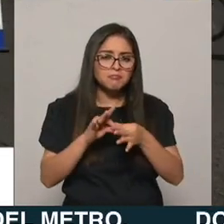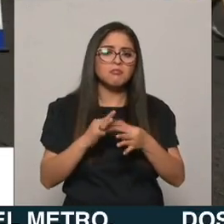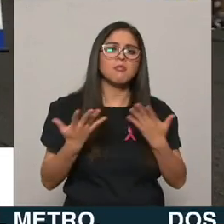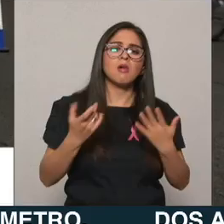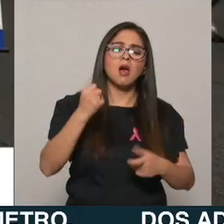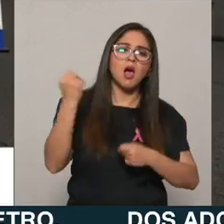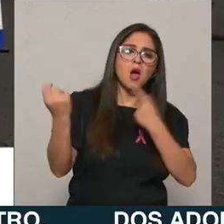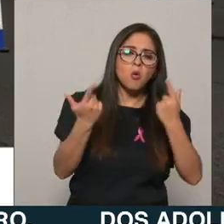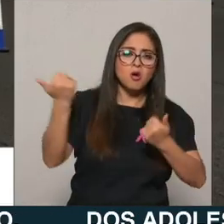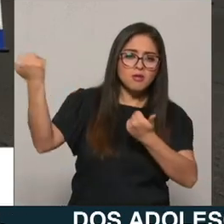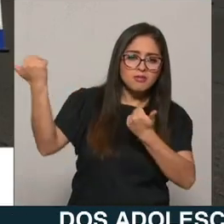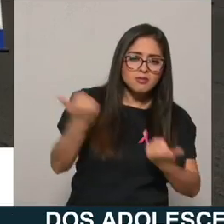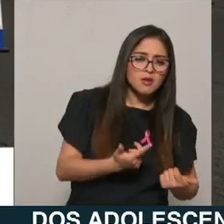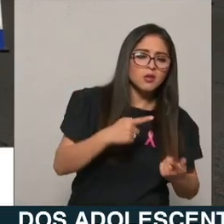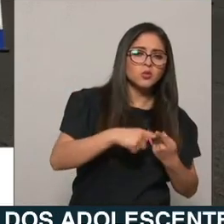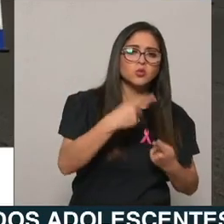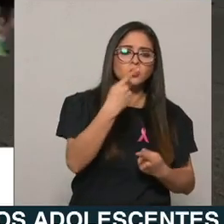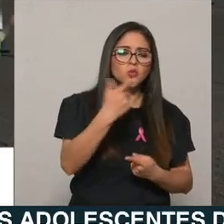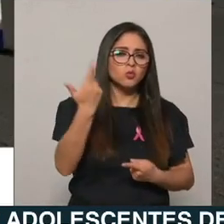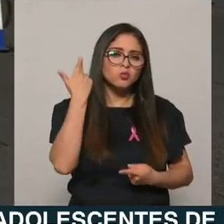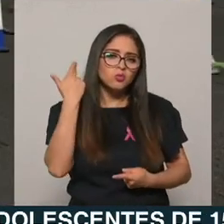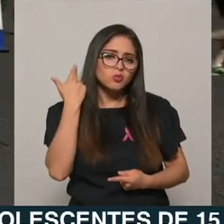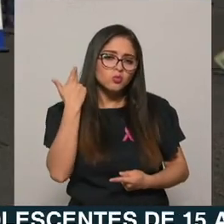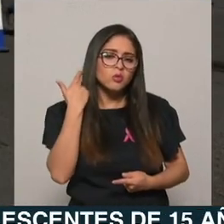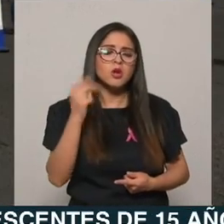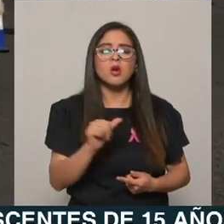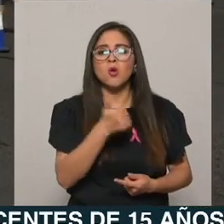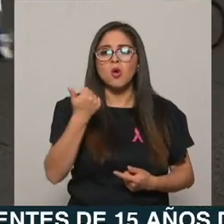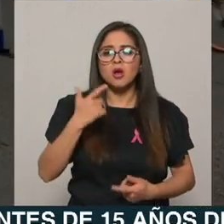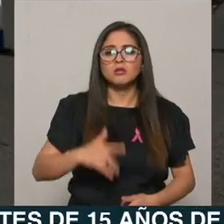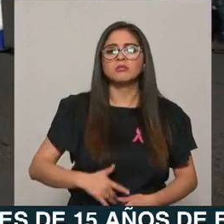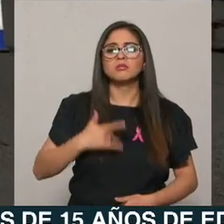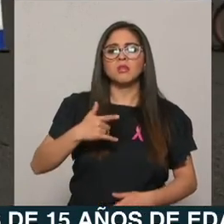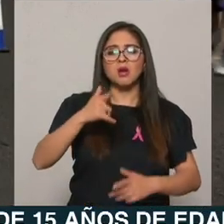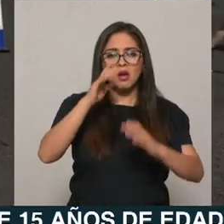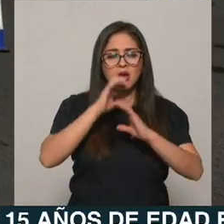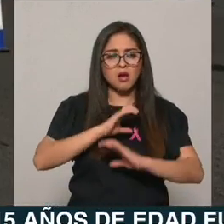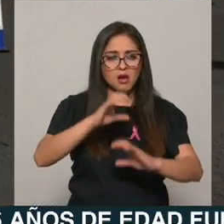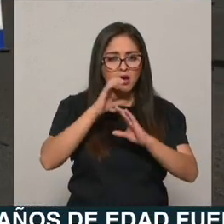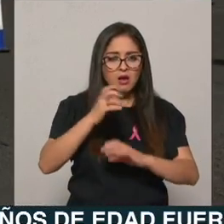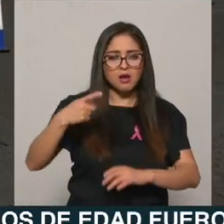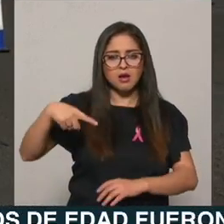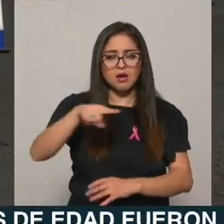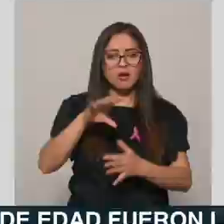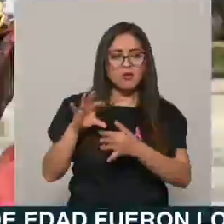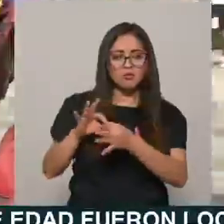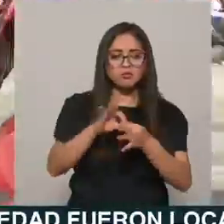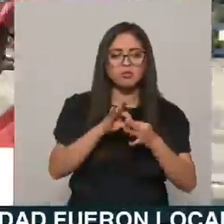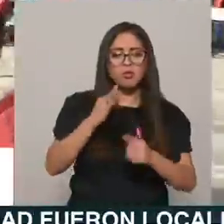traen su grabadora, cantamos, o sea, hacemos ameno